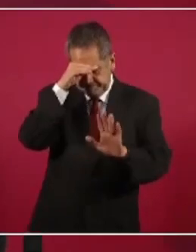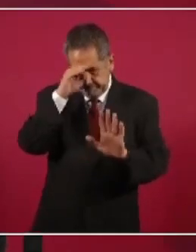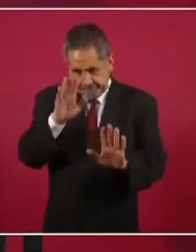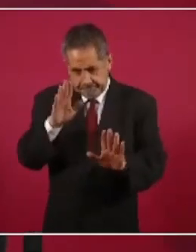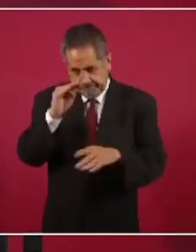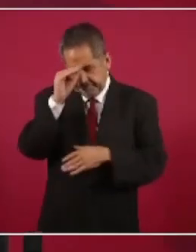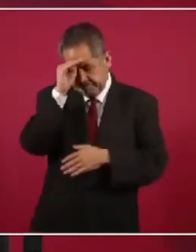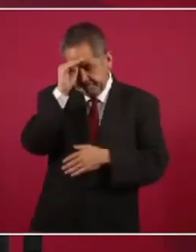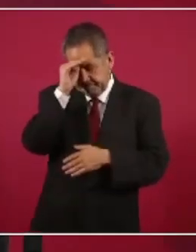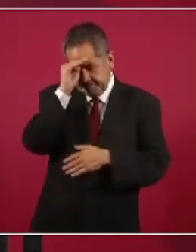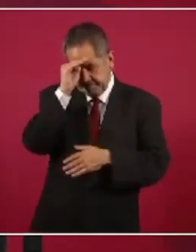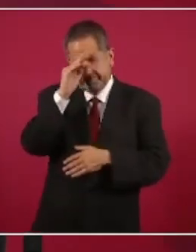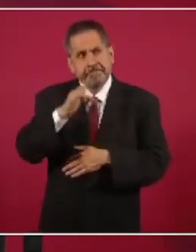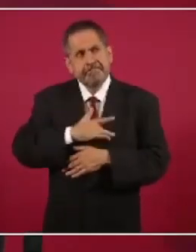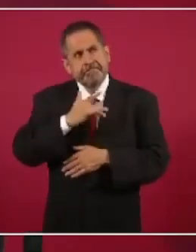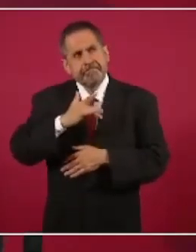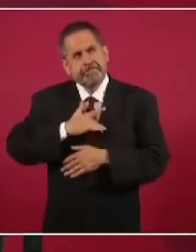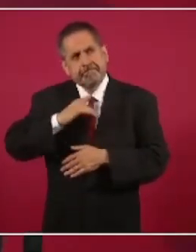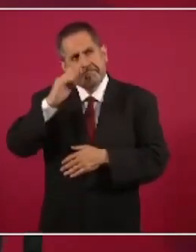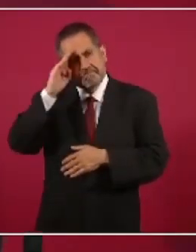de fondo serena